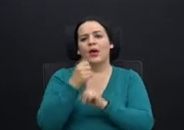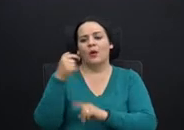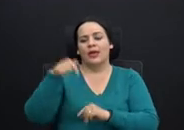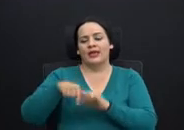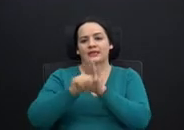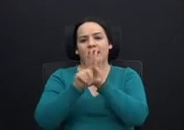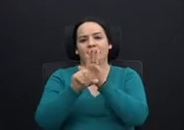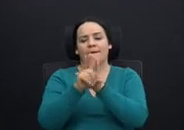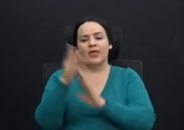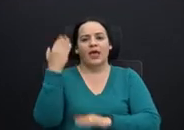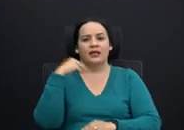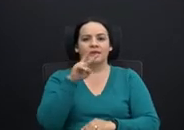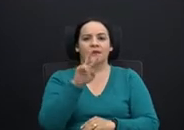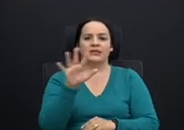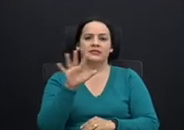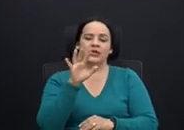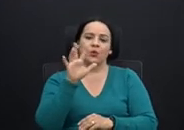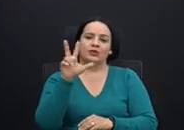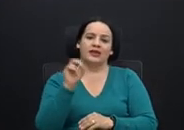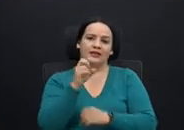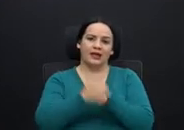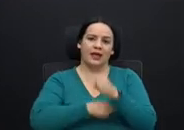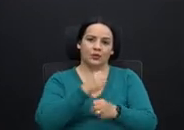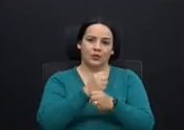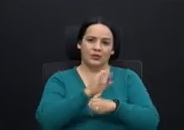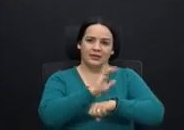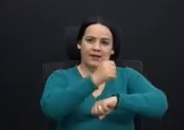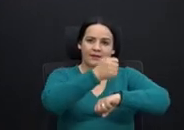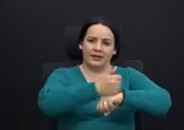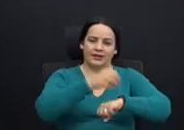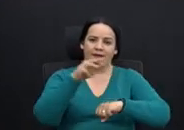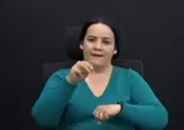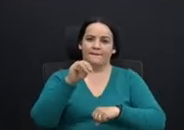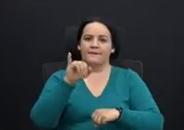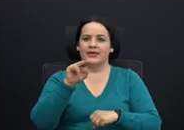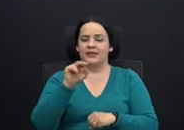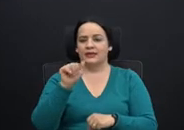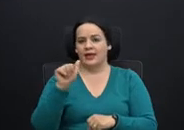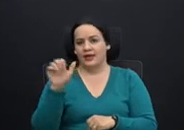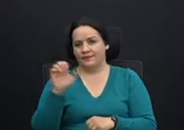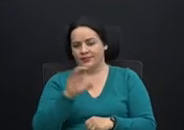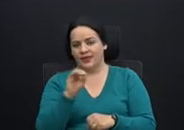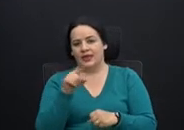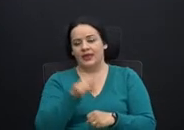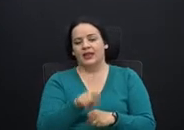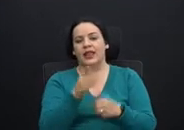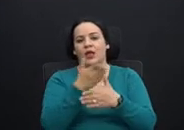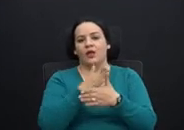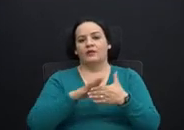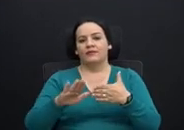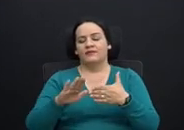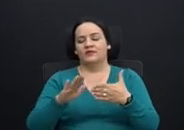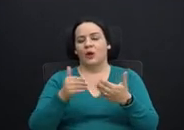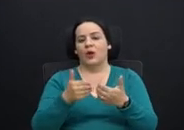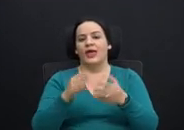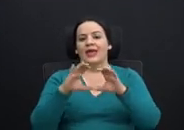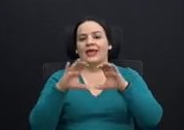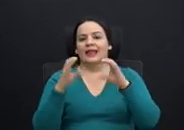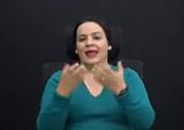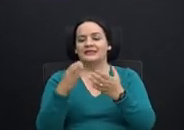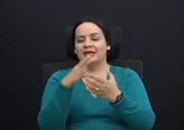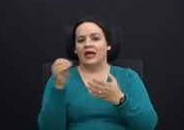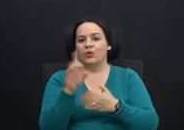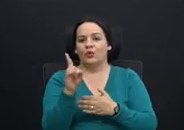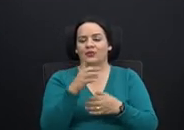años, cuando crea el Ministerio de Ambiente y no crea una división que es clásica, yo llamo la división clásica de los recursos naturales, donde